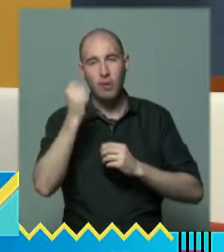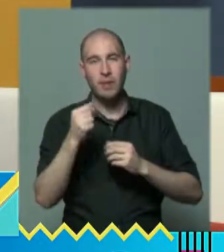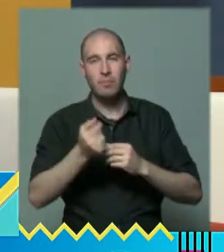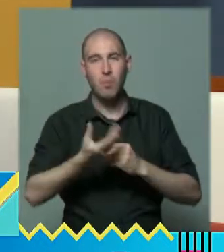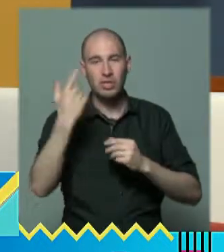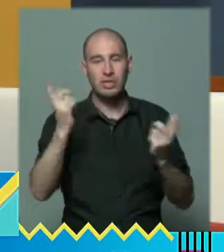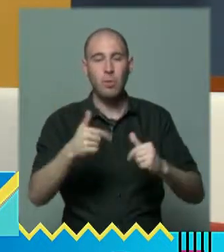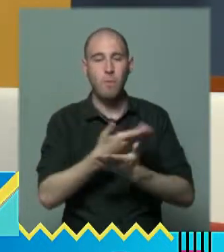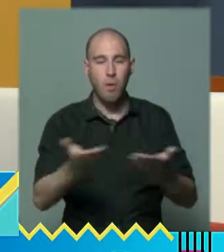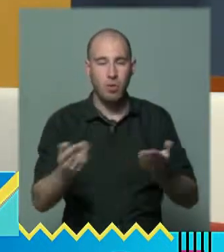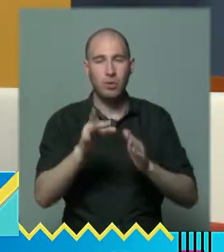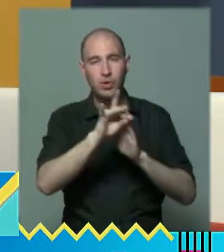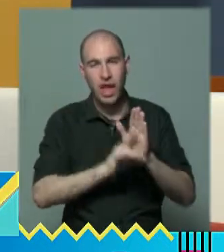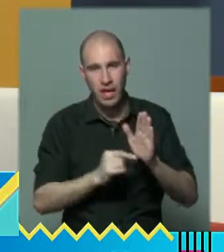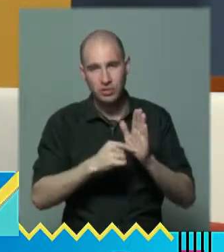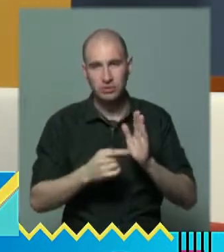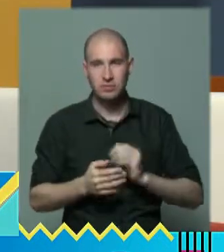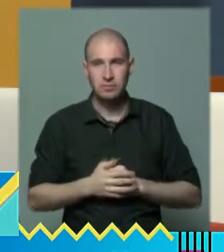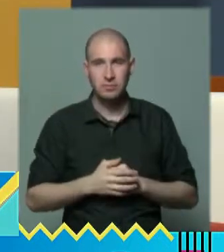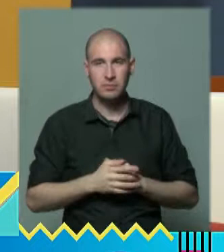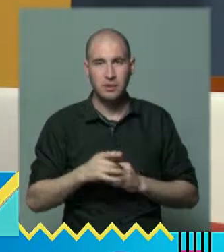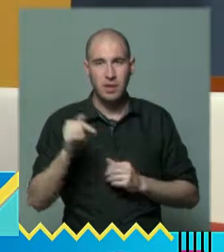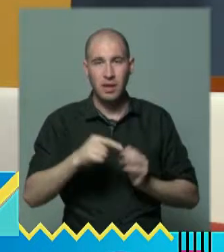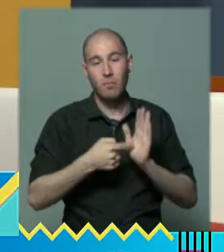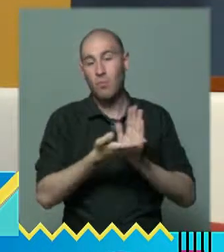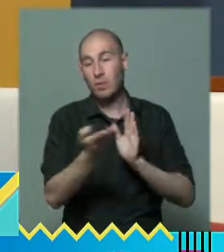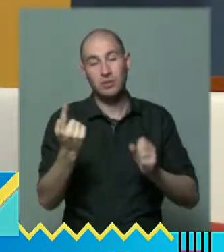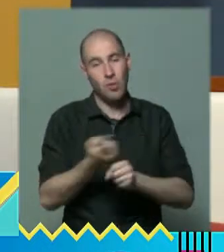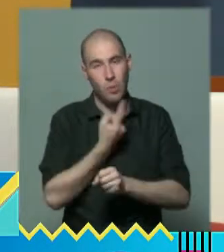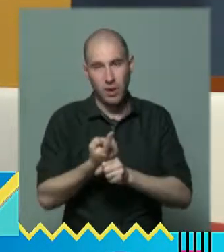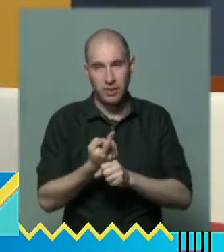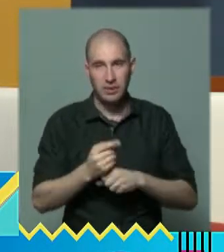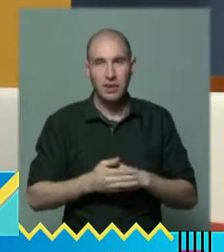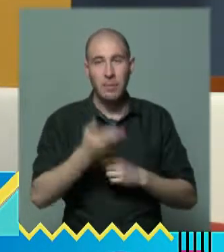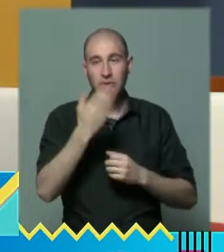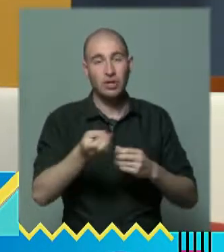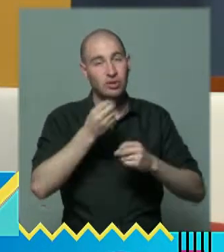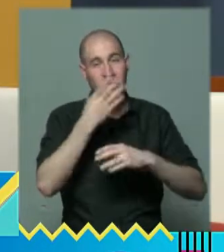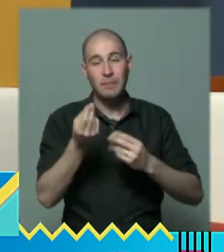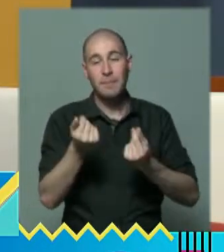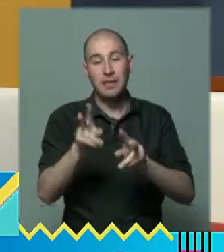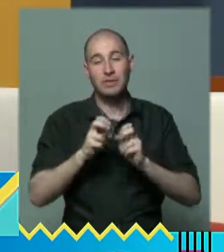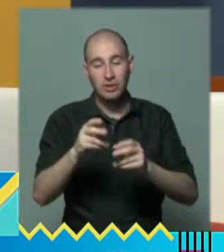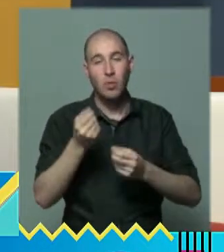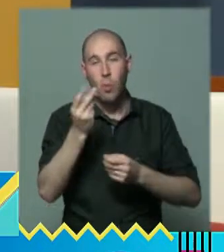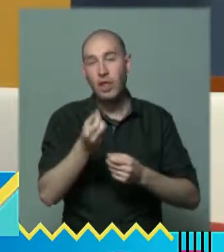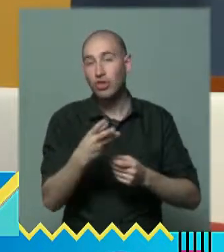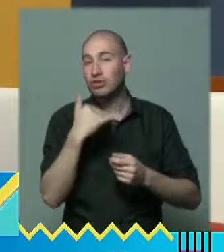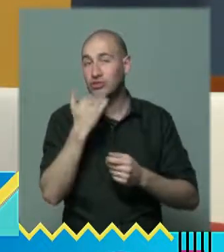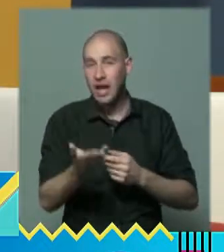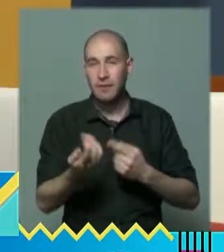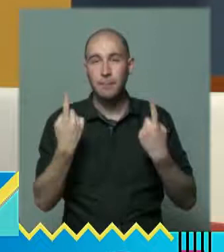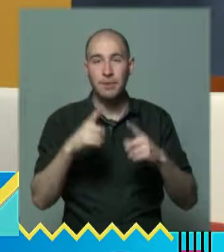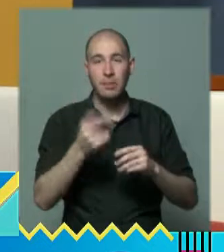muchas audiencias públicas de números que jamás han podido ser demostrados. Lo cierto es que nadie sabe cuáles son las ganancias, pero lo peor es